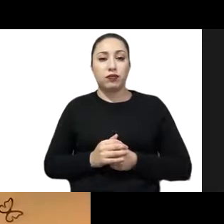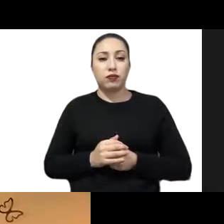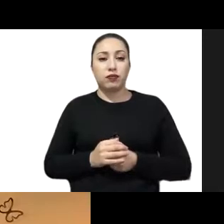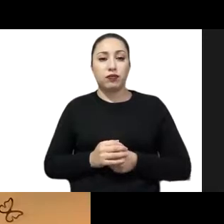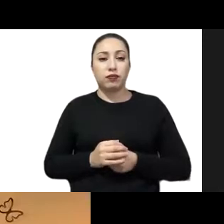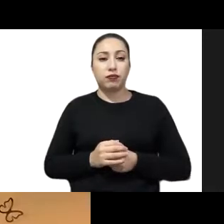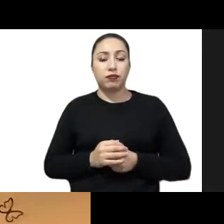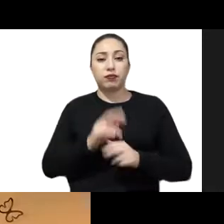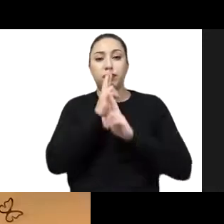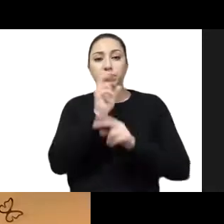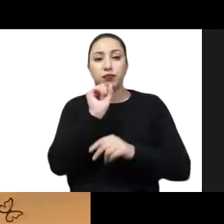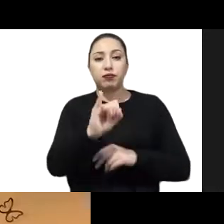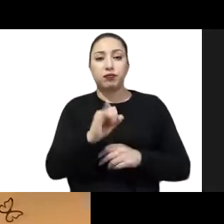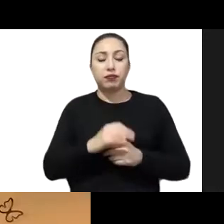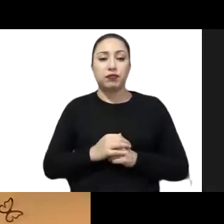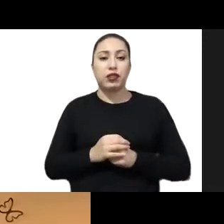Rubio Aldarán, a favor.